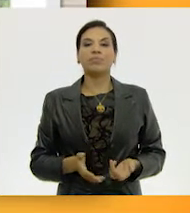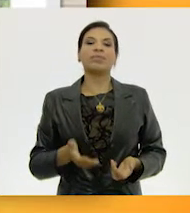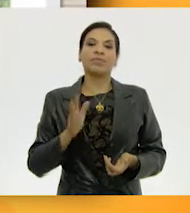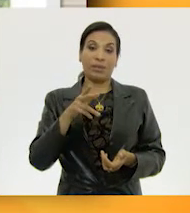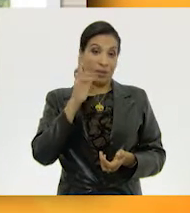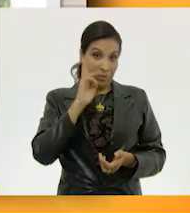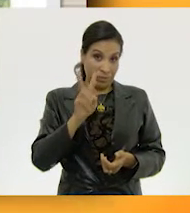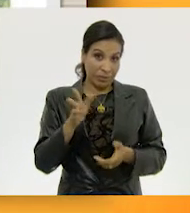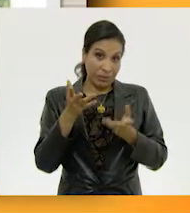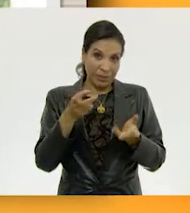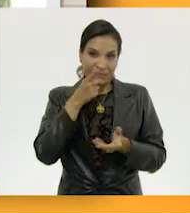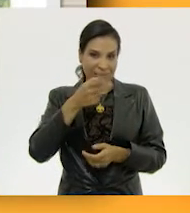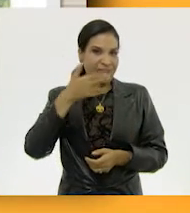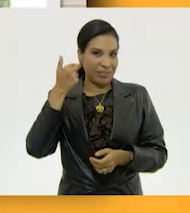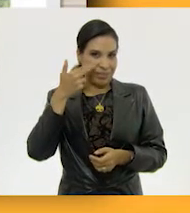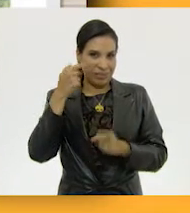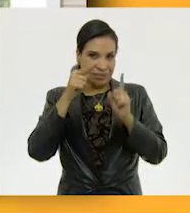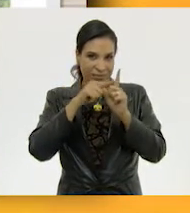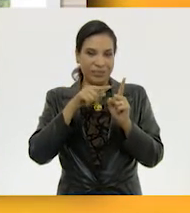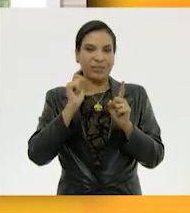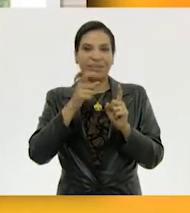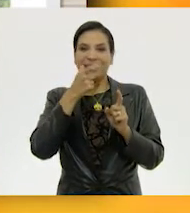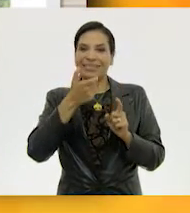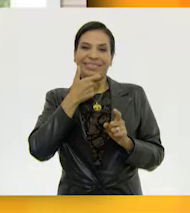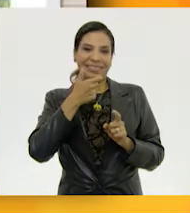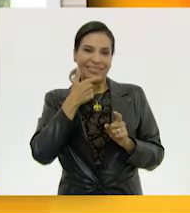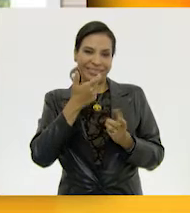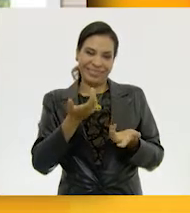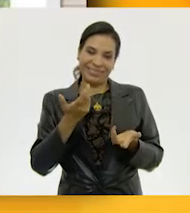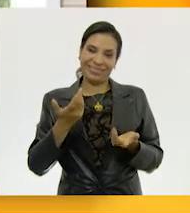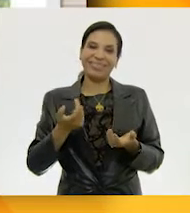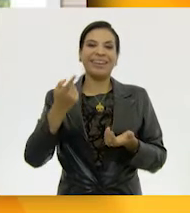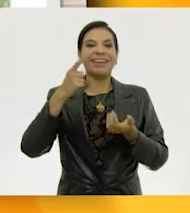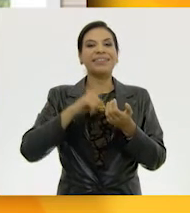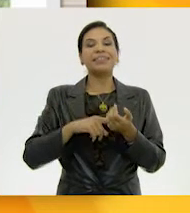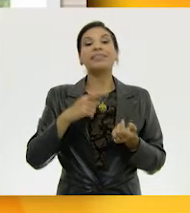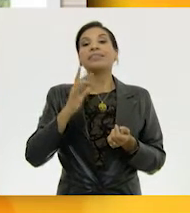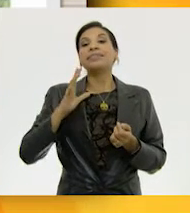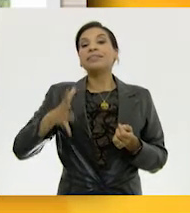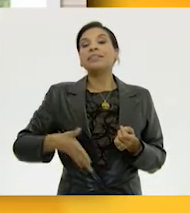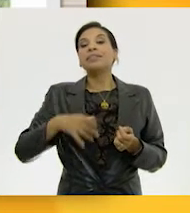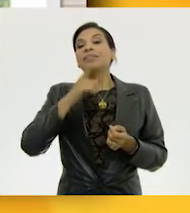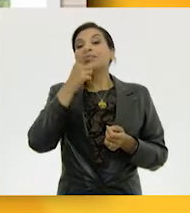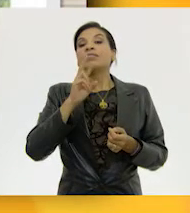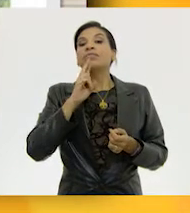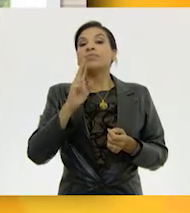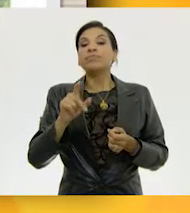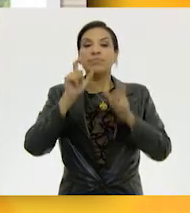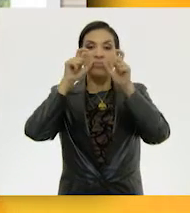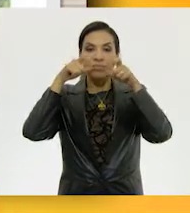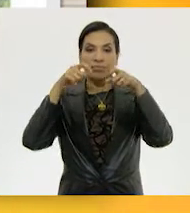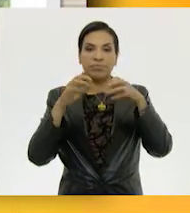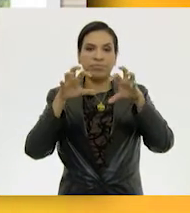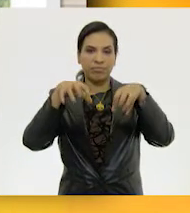lo ve!, dijo el ratón con una sonrisa muy llorona. Y respondió el Grúfalo: